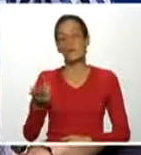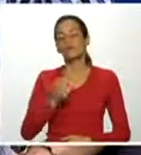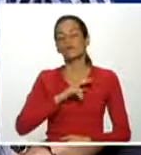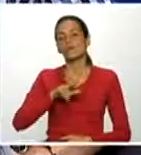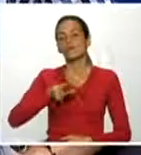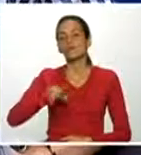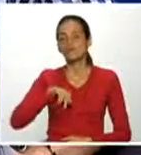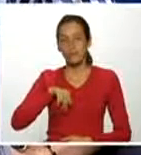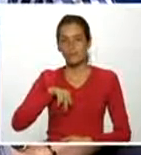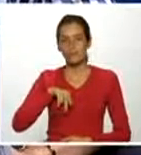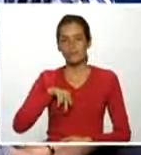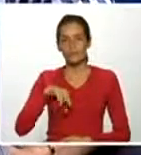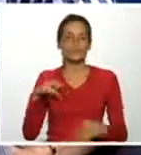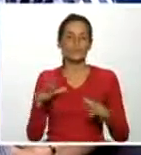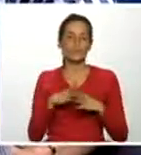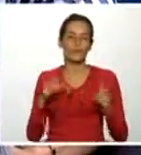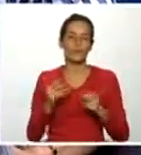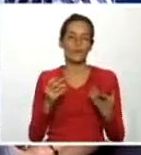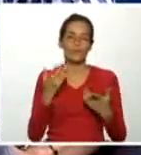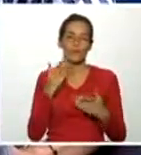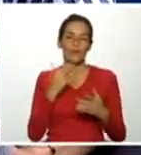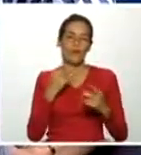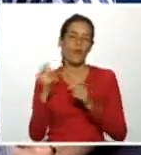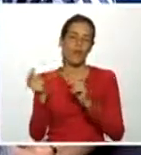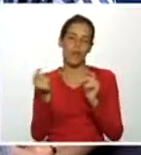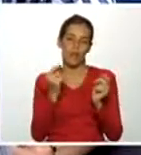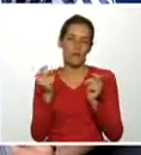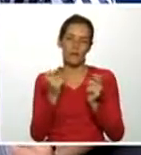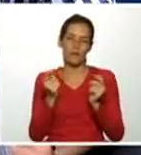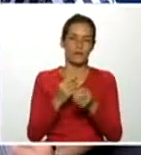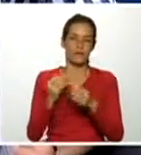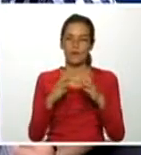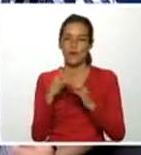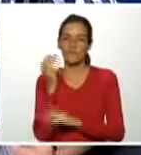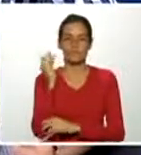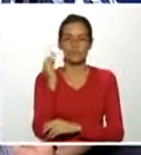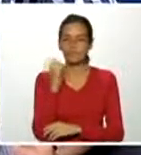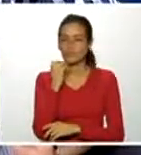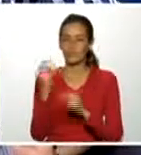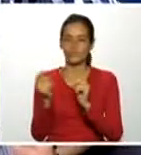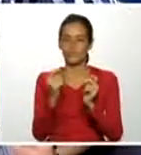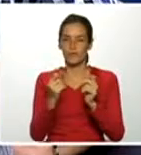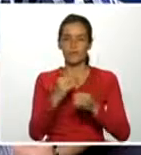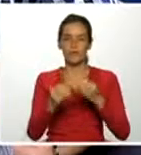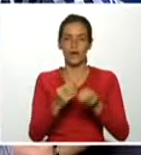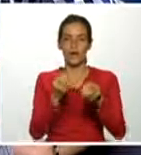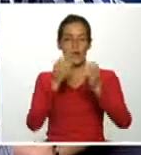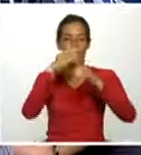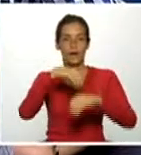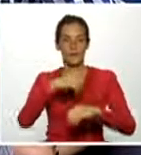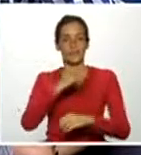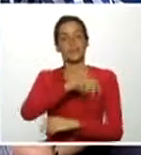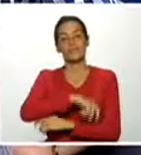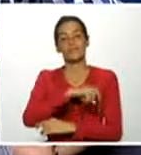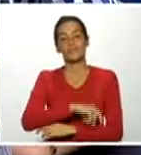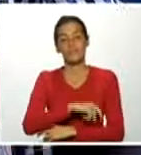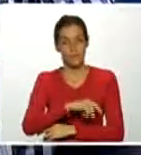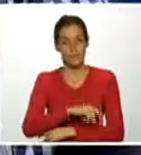nosotros, en todos los análisis, todas las discusiones que hemos hecho, todos los debates, hemos llegado a la conclusión de que